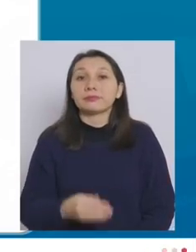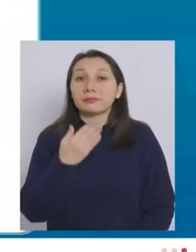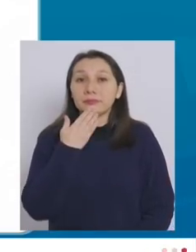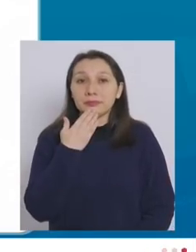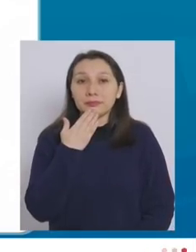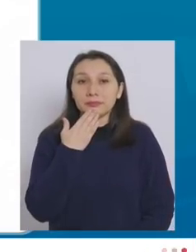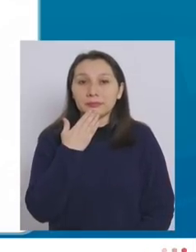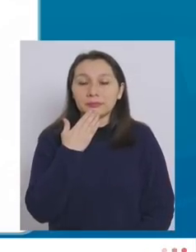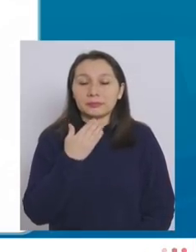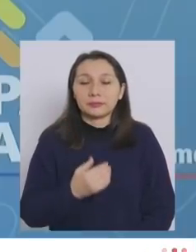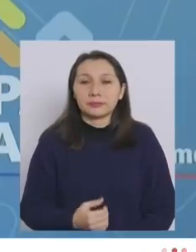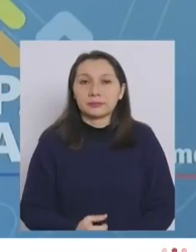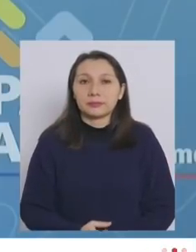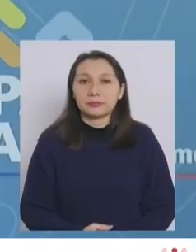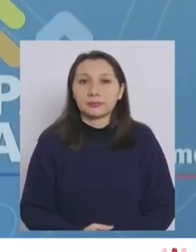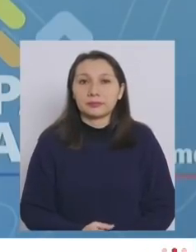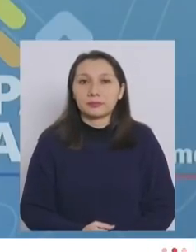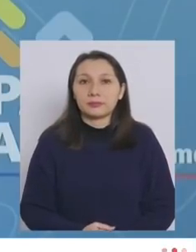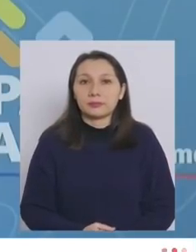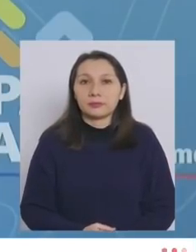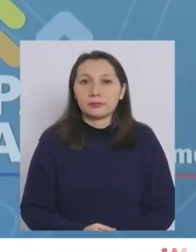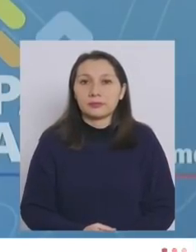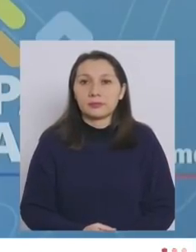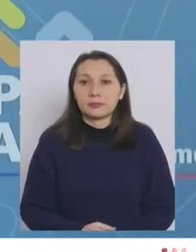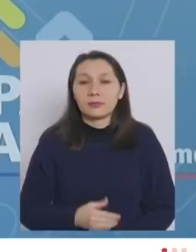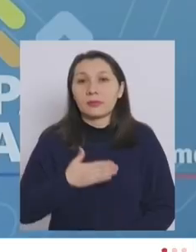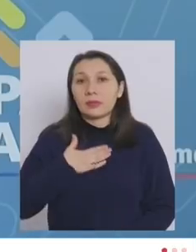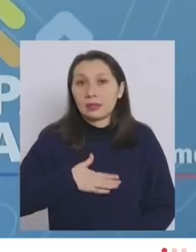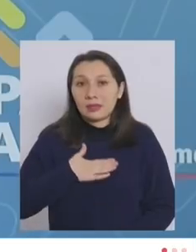También quiero